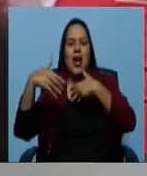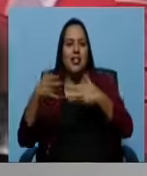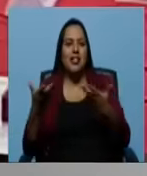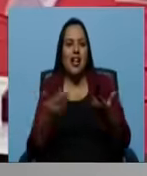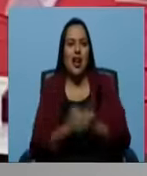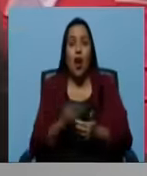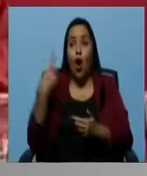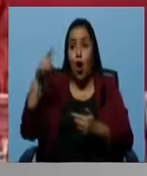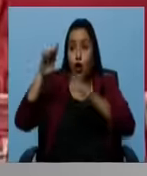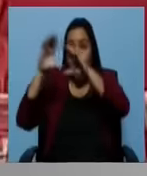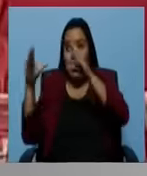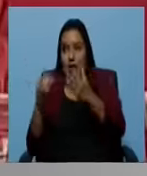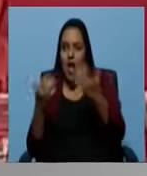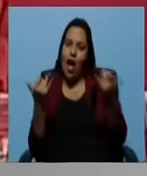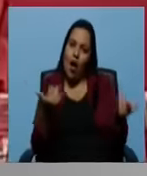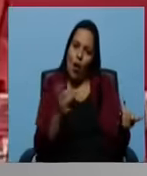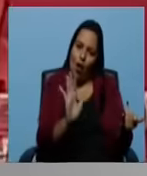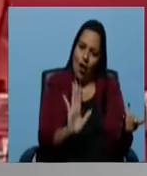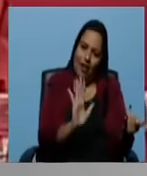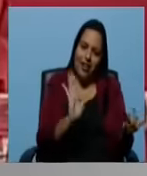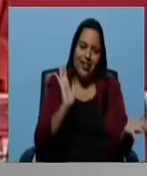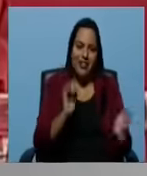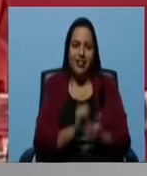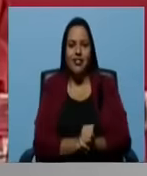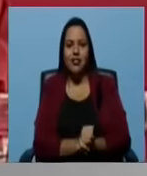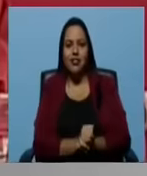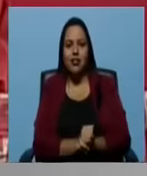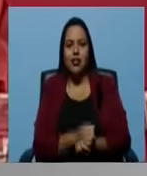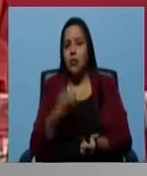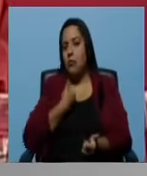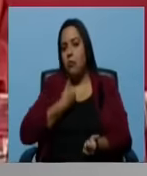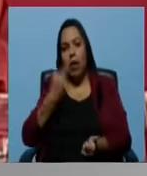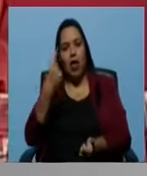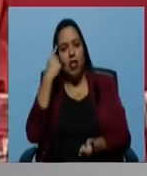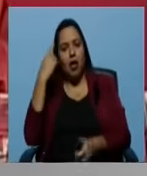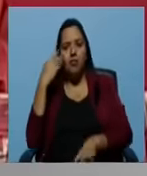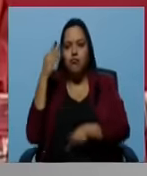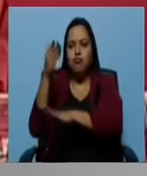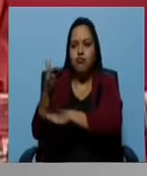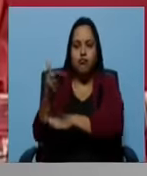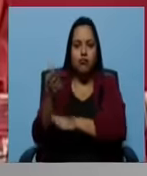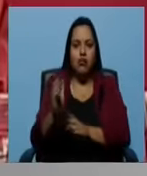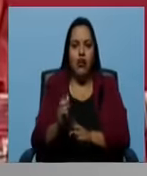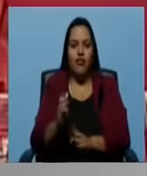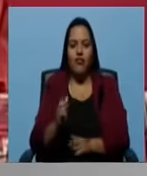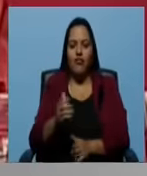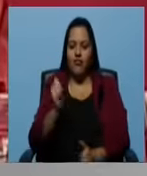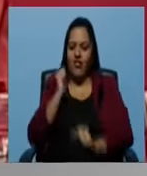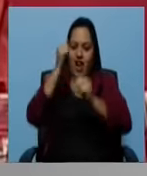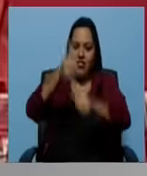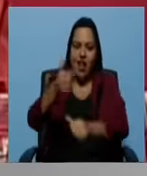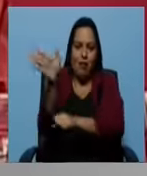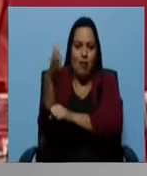a otros planetas por ahora, pero en cualquier momento comenzamos a poner la bandera del PSUV en